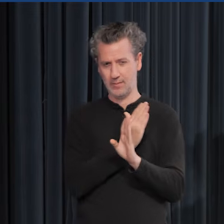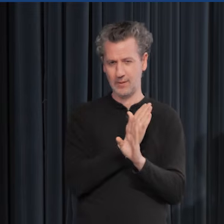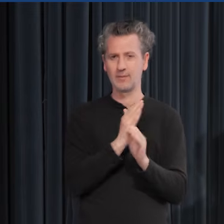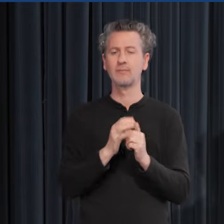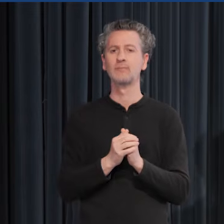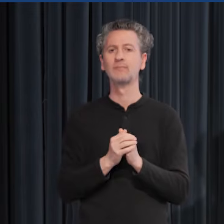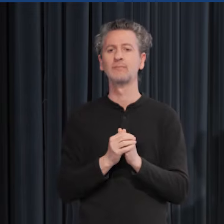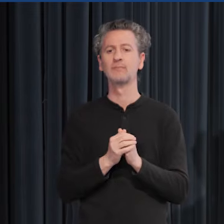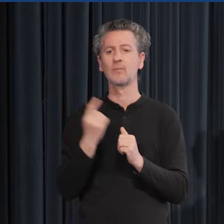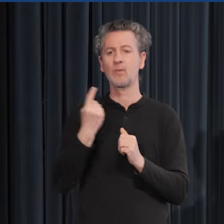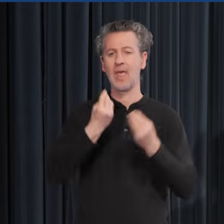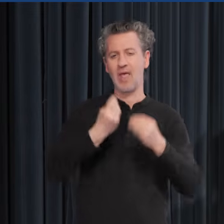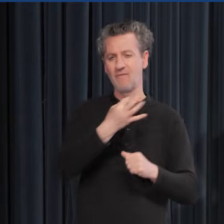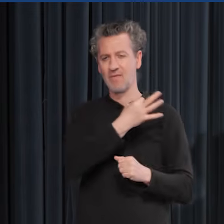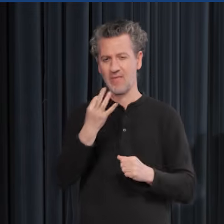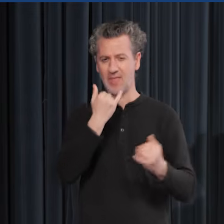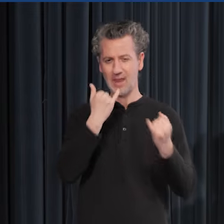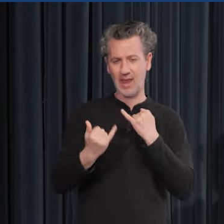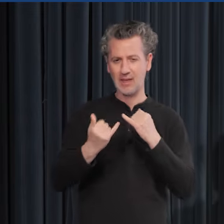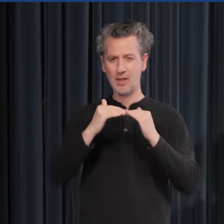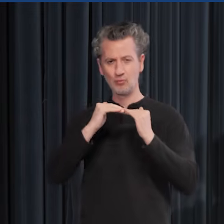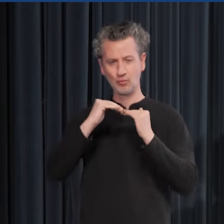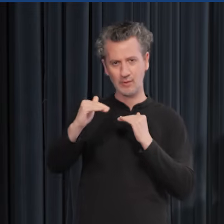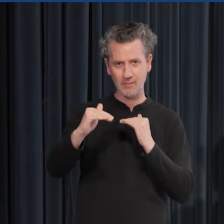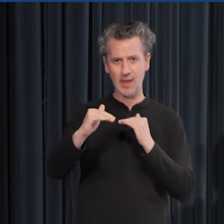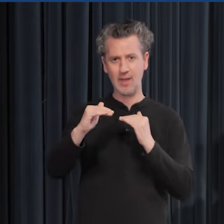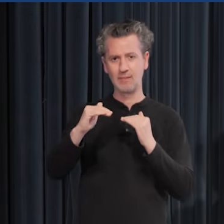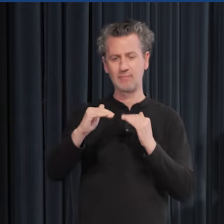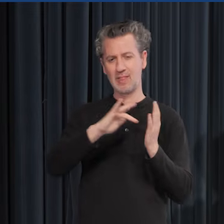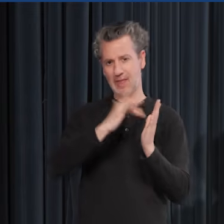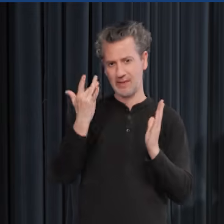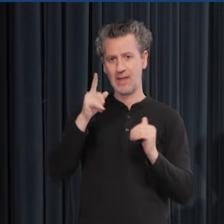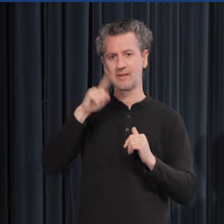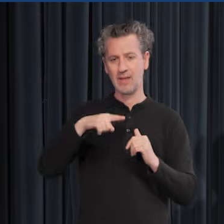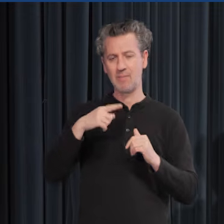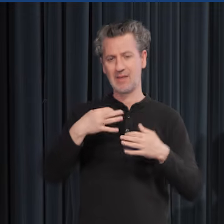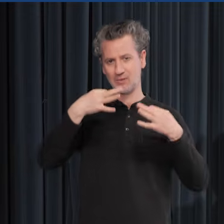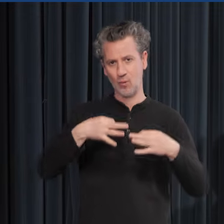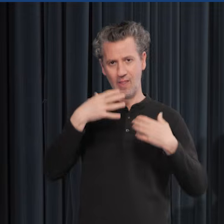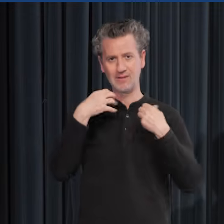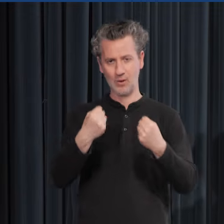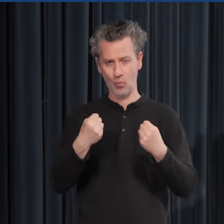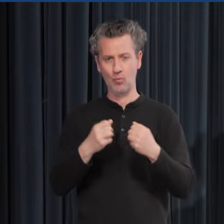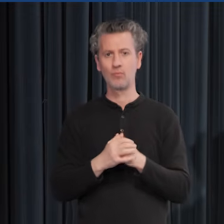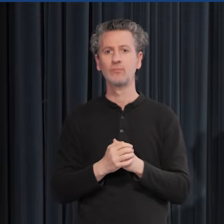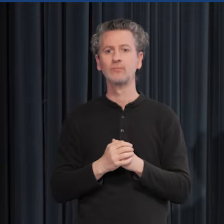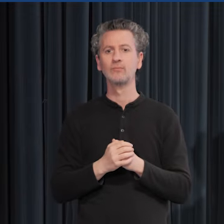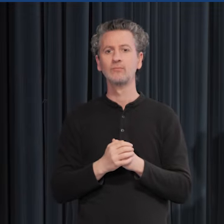competencias en eficiencia energética, en sostenibilidad, en digitales, pero también en seguridad y salud y